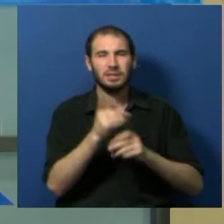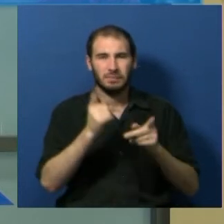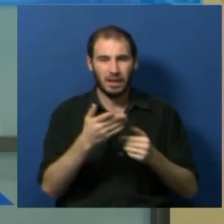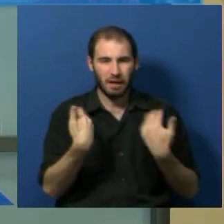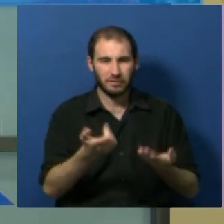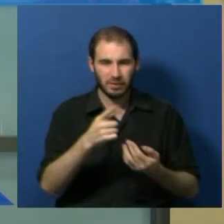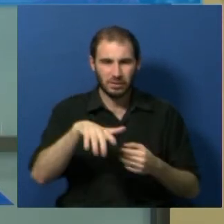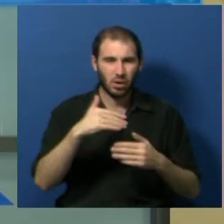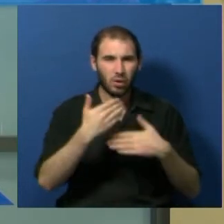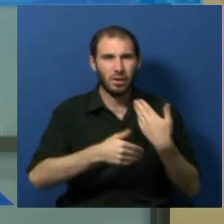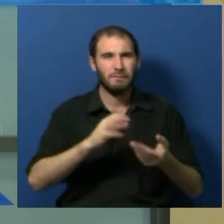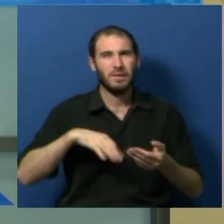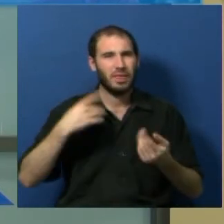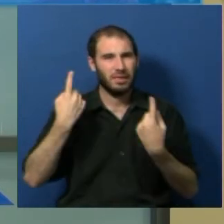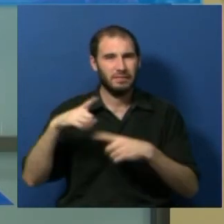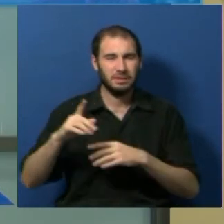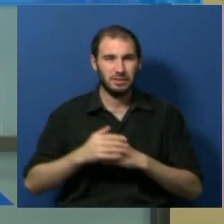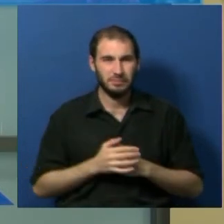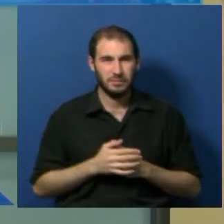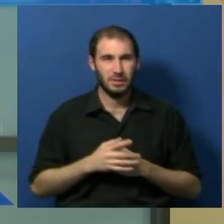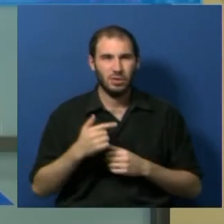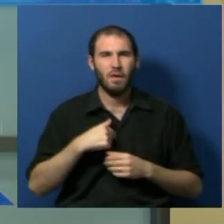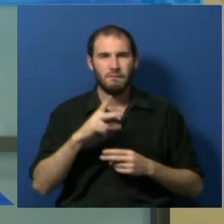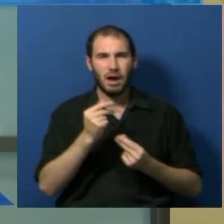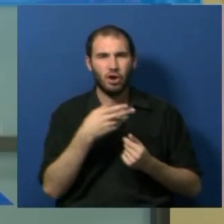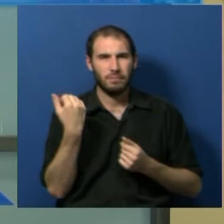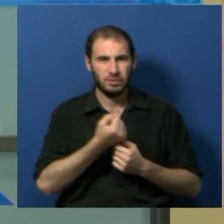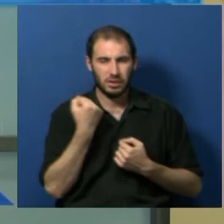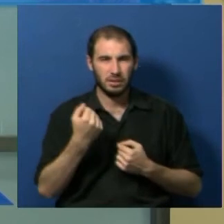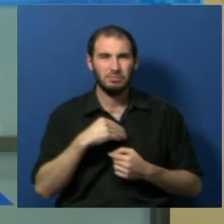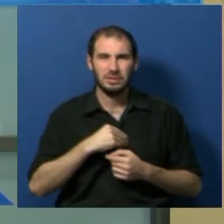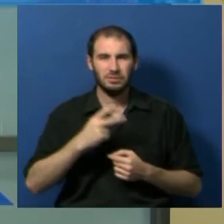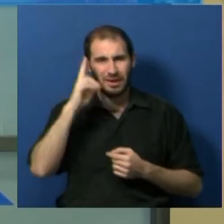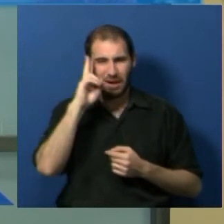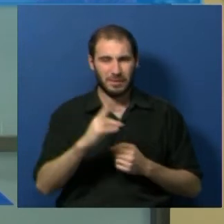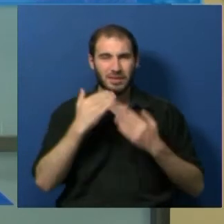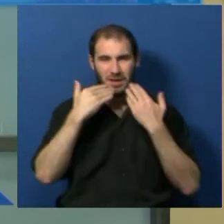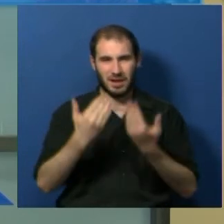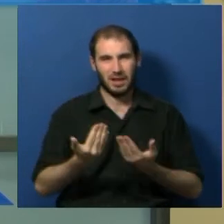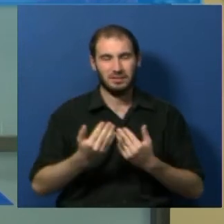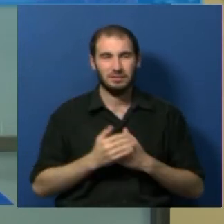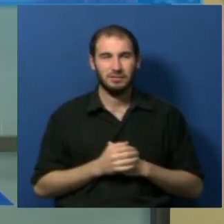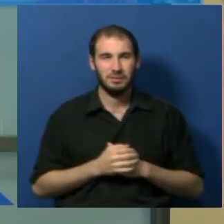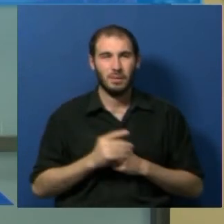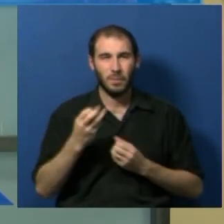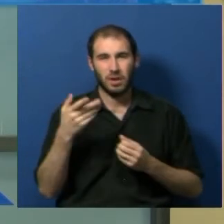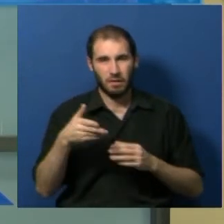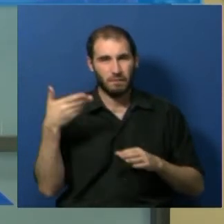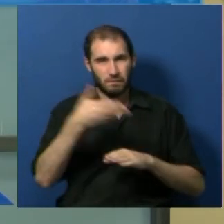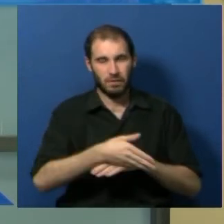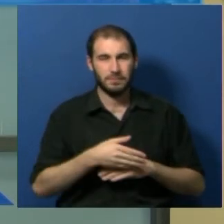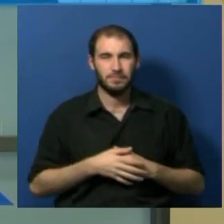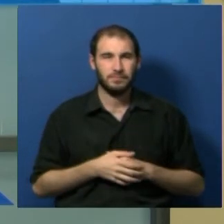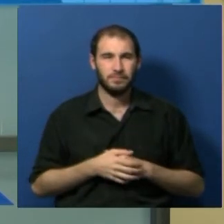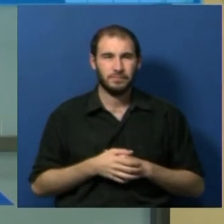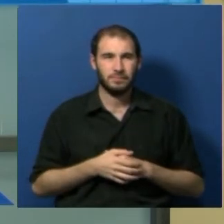para que construyan su vida de otra manera. Yo lo valoro y me siento muy honrado y agradecido por su participación y su